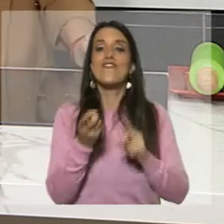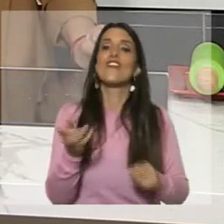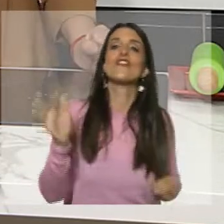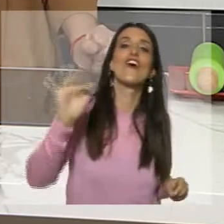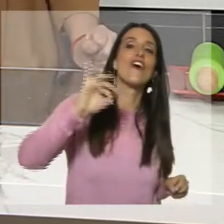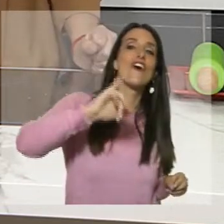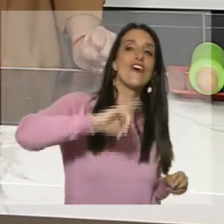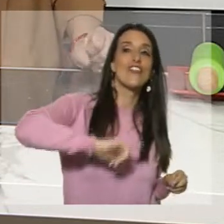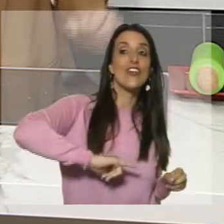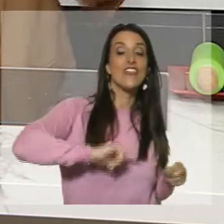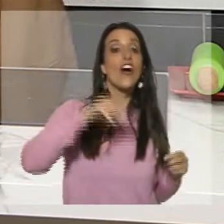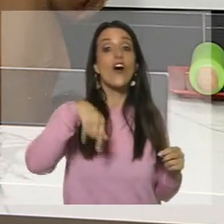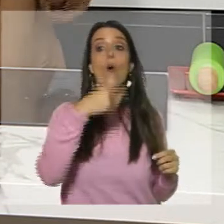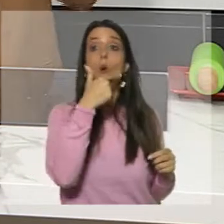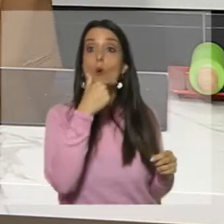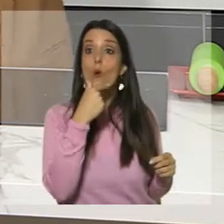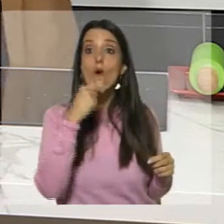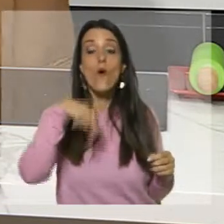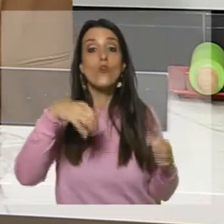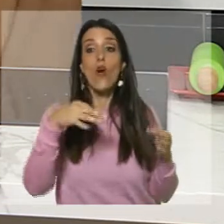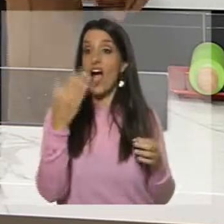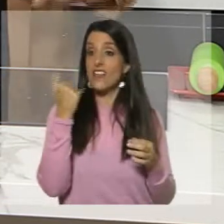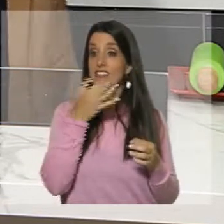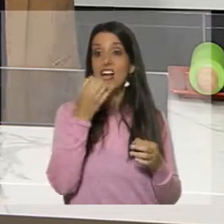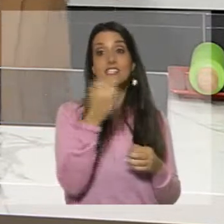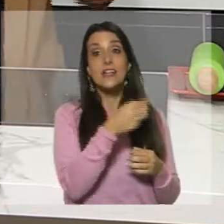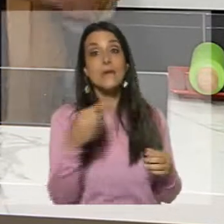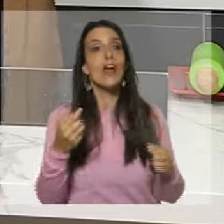los días en este jueves que estábamos hablando como que esta semana